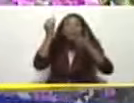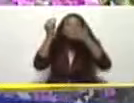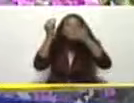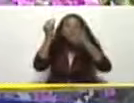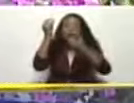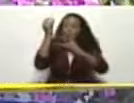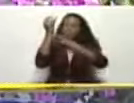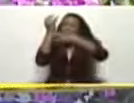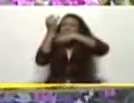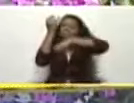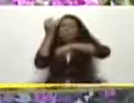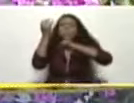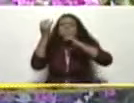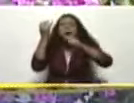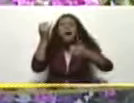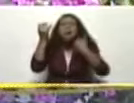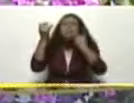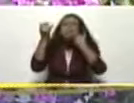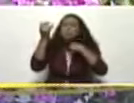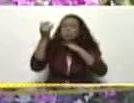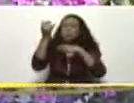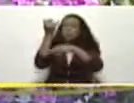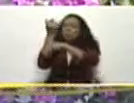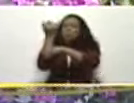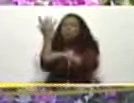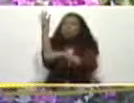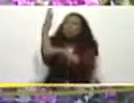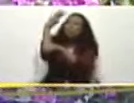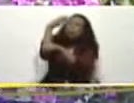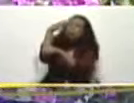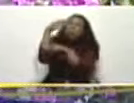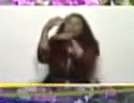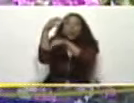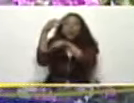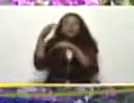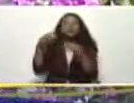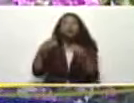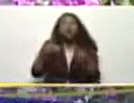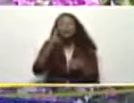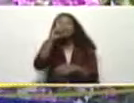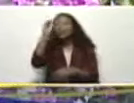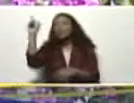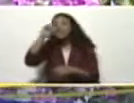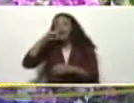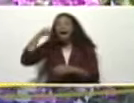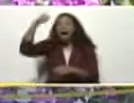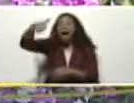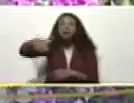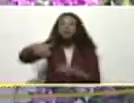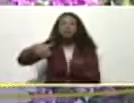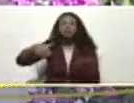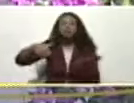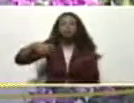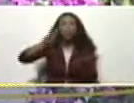porque los modelos agrícolas de los últimos 100 años que se pusieron en el mundo